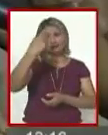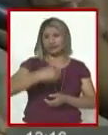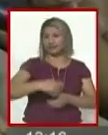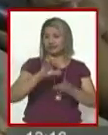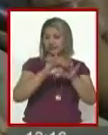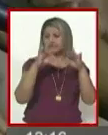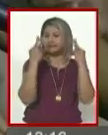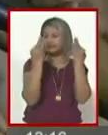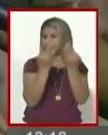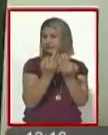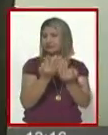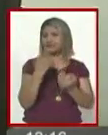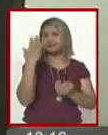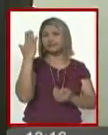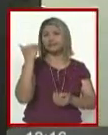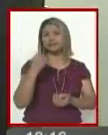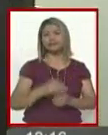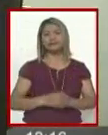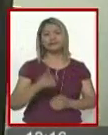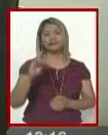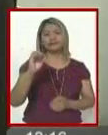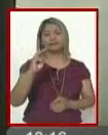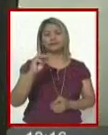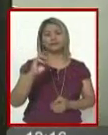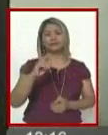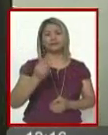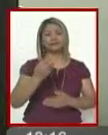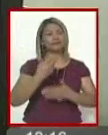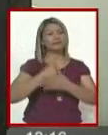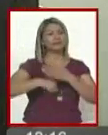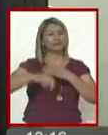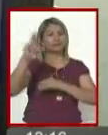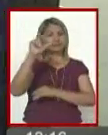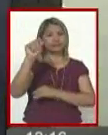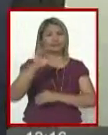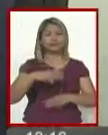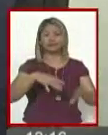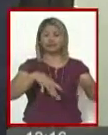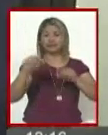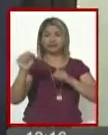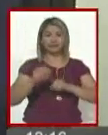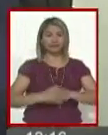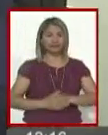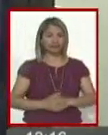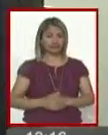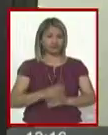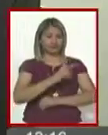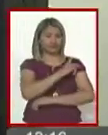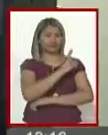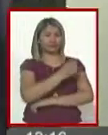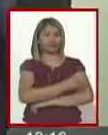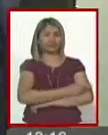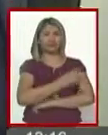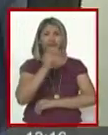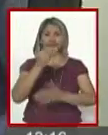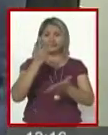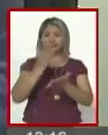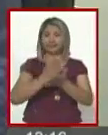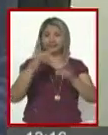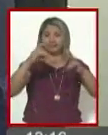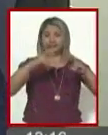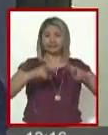personales, familiares. Romero Catacora, natural de La Paz, aseguró que su salida de la delegación distrital no obstaculizará